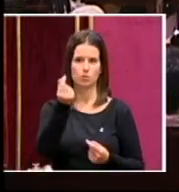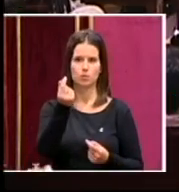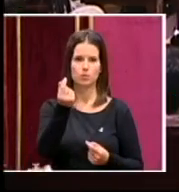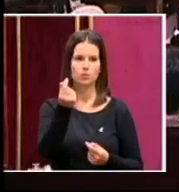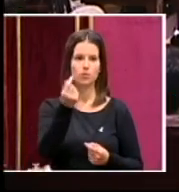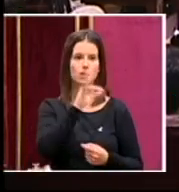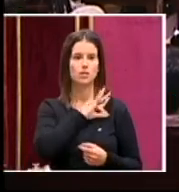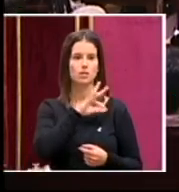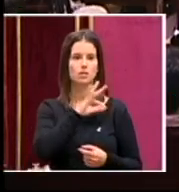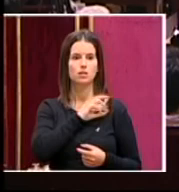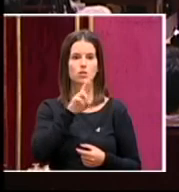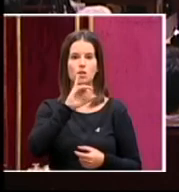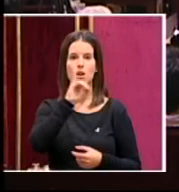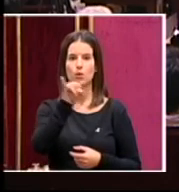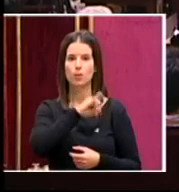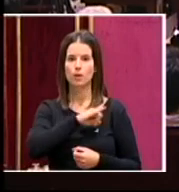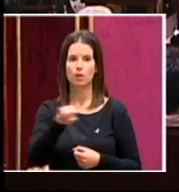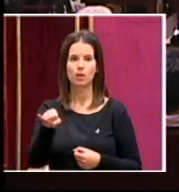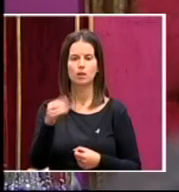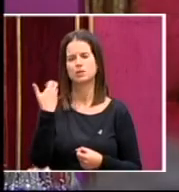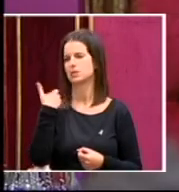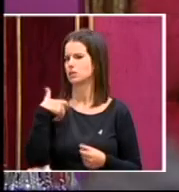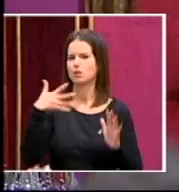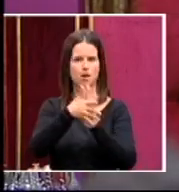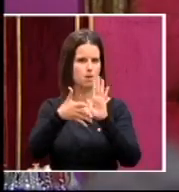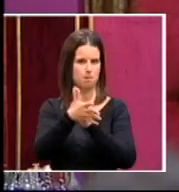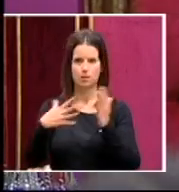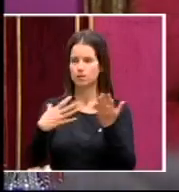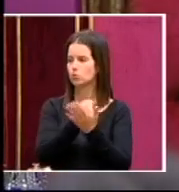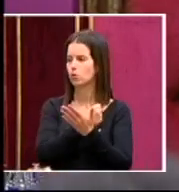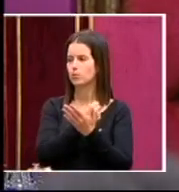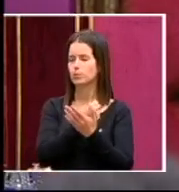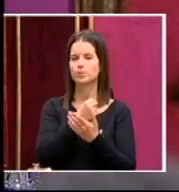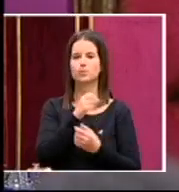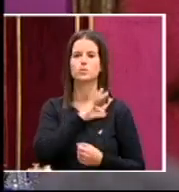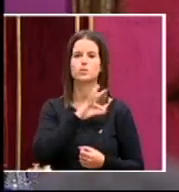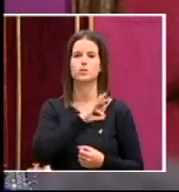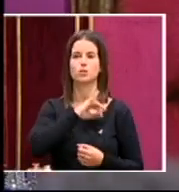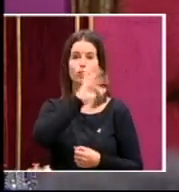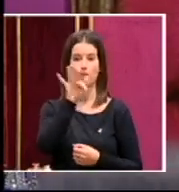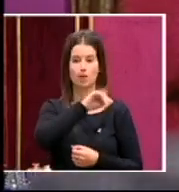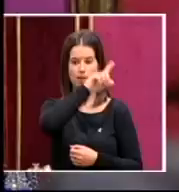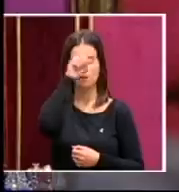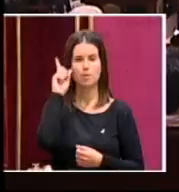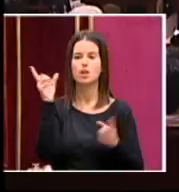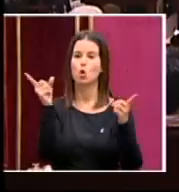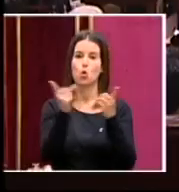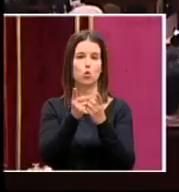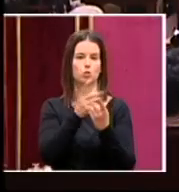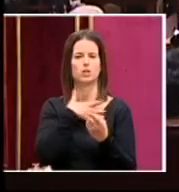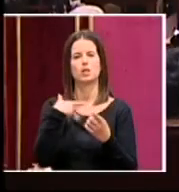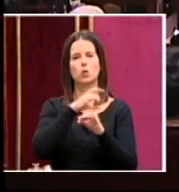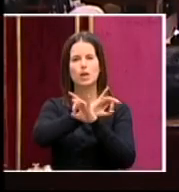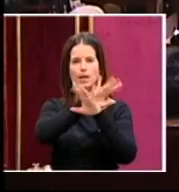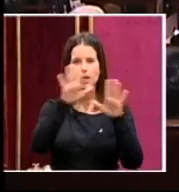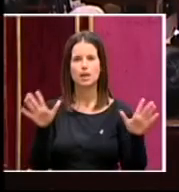Señora Ruiz, ¿no? Está dicho todo. Muchísimas gracias, señora Ruiz. Señor Fernández Madrid. Muy brevemente, únicamente aclarar que mi llamada